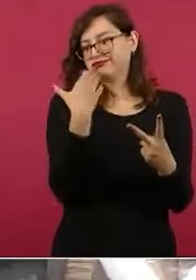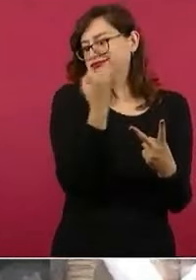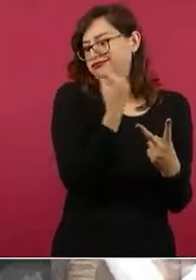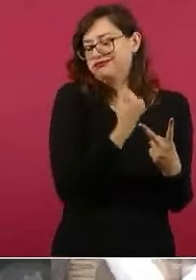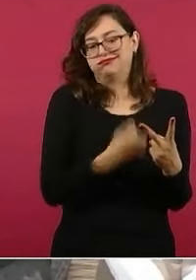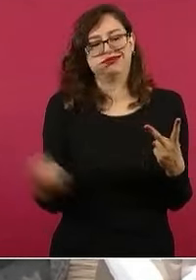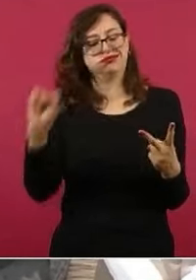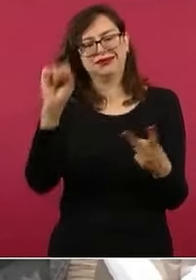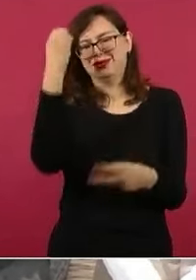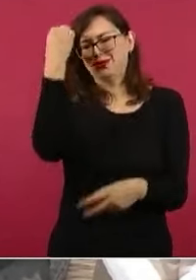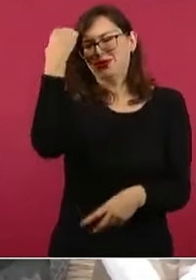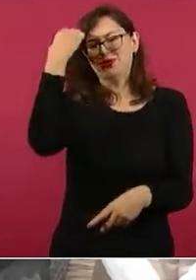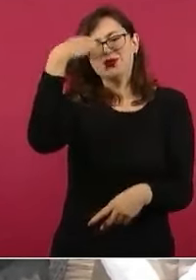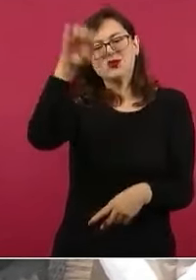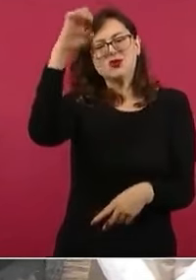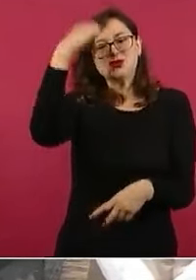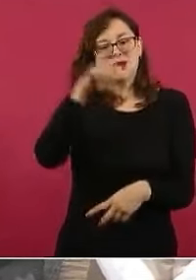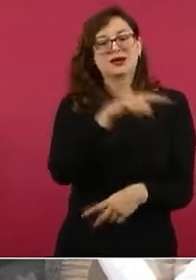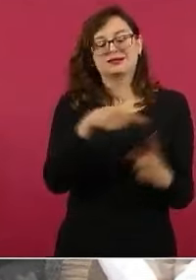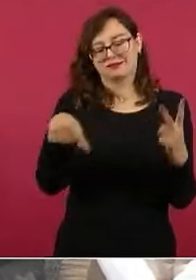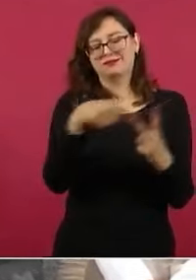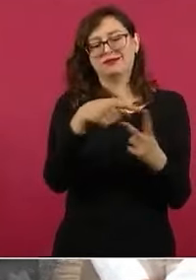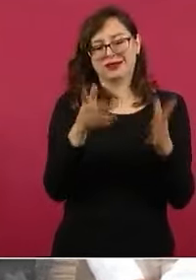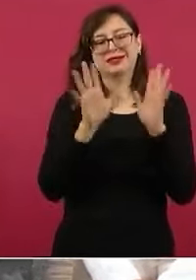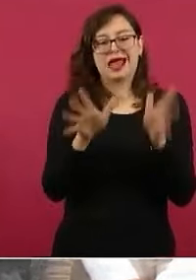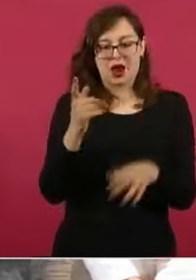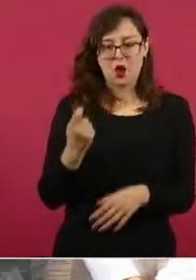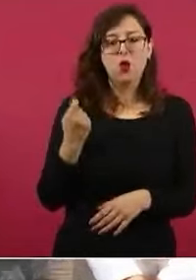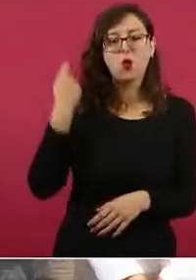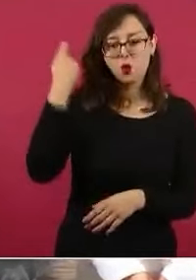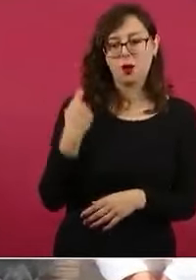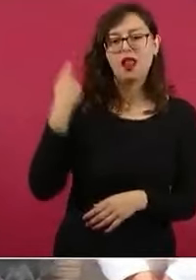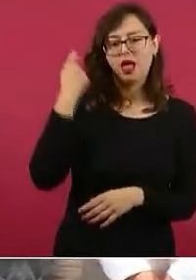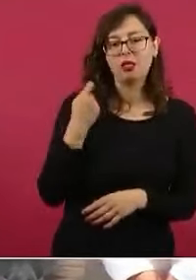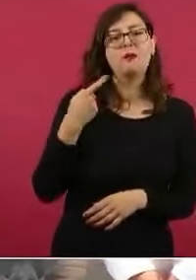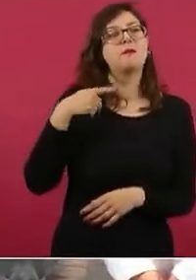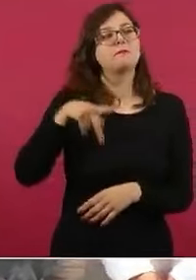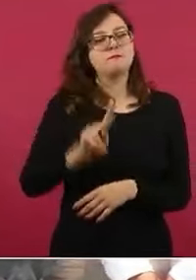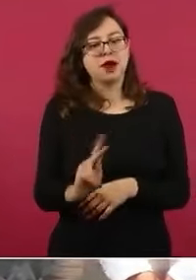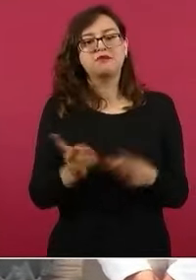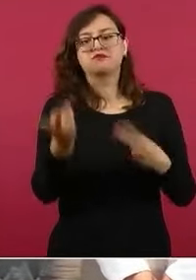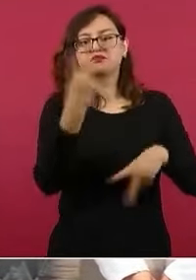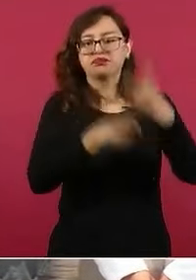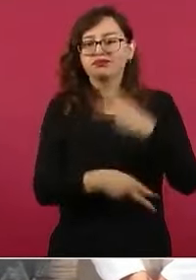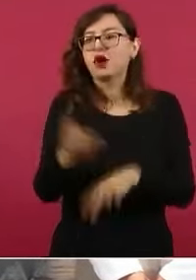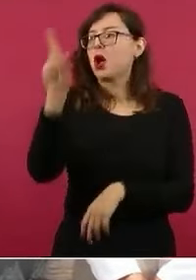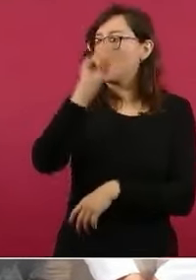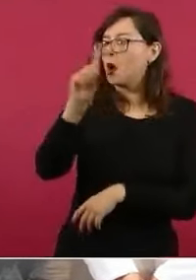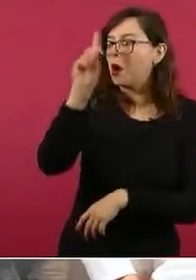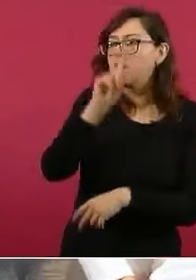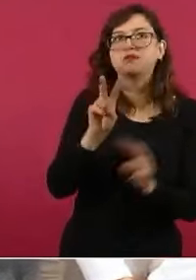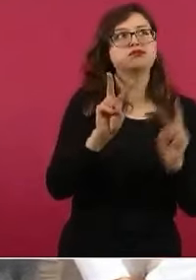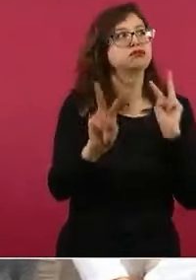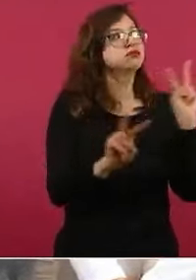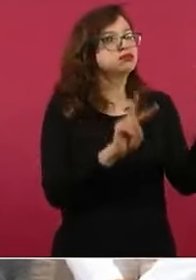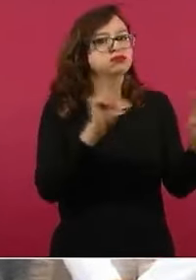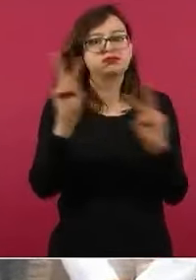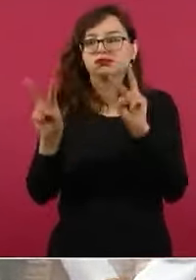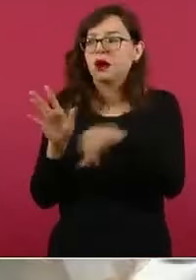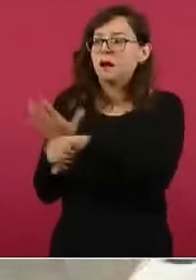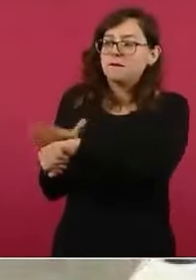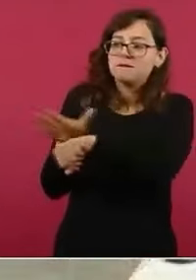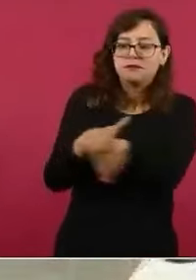referentes, nuestros ingenieros jubilados. Ellos nos han estado guiando, nos han estado asesorando, ya le dieron la